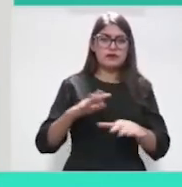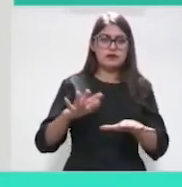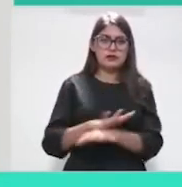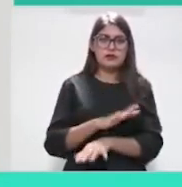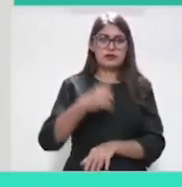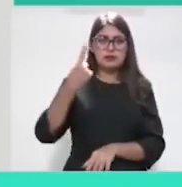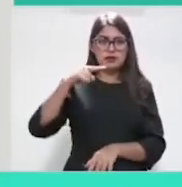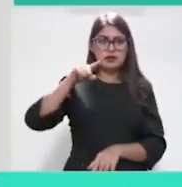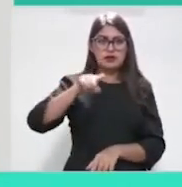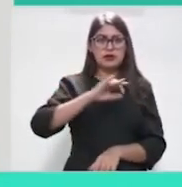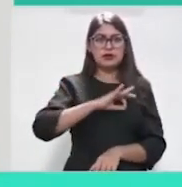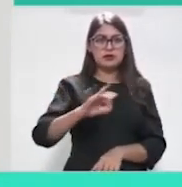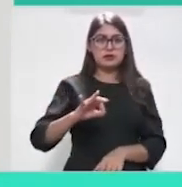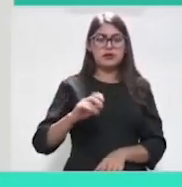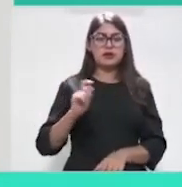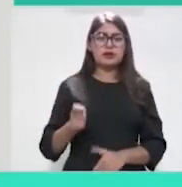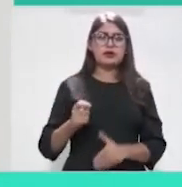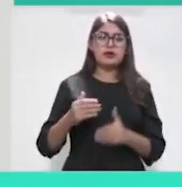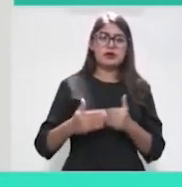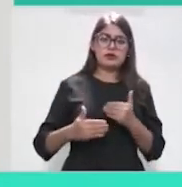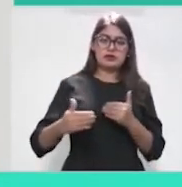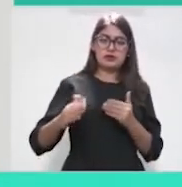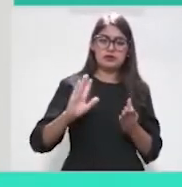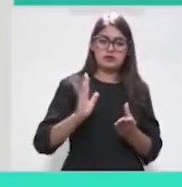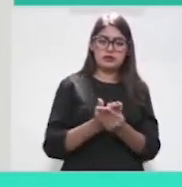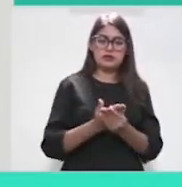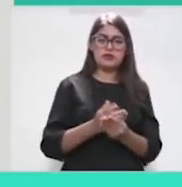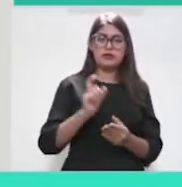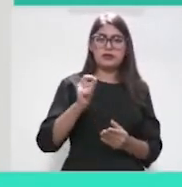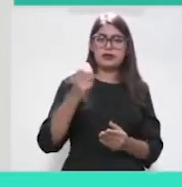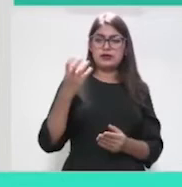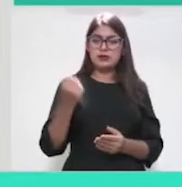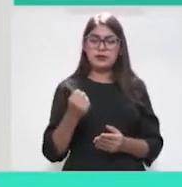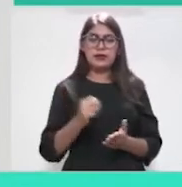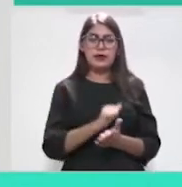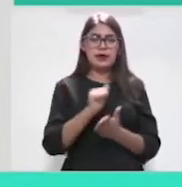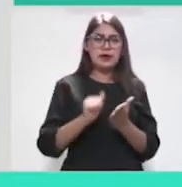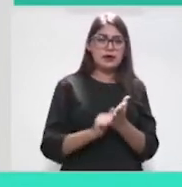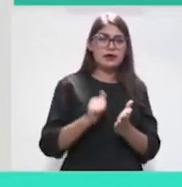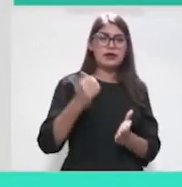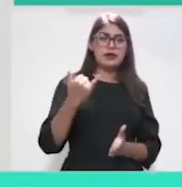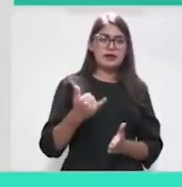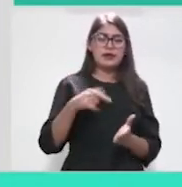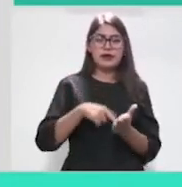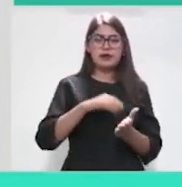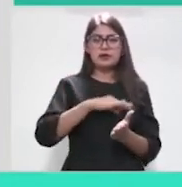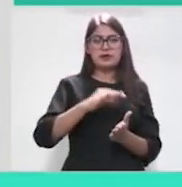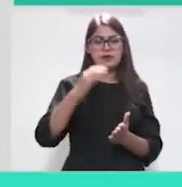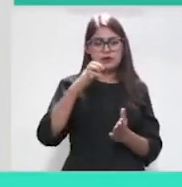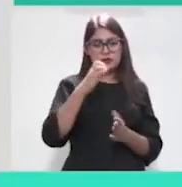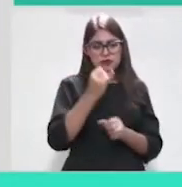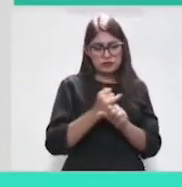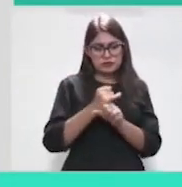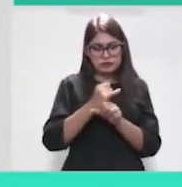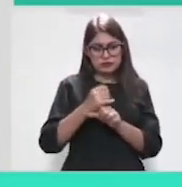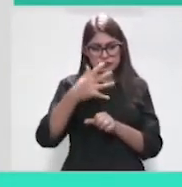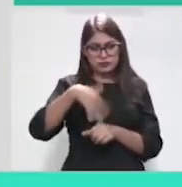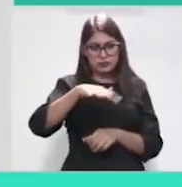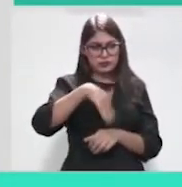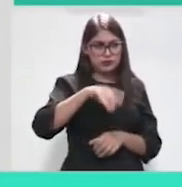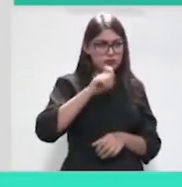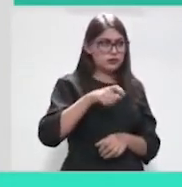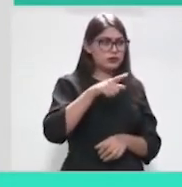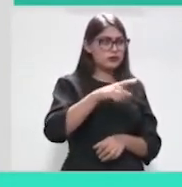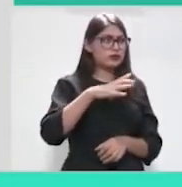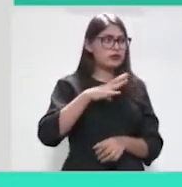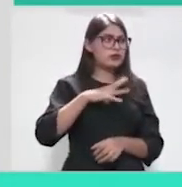efecto de que entregue los anexos de las 29 actas proporcionadas y realice una nueva búsqueda de las actas de